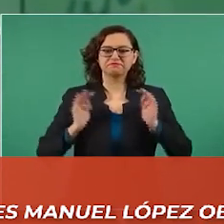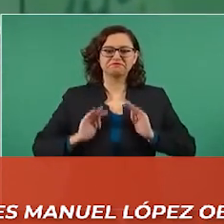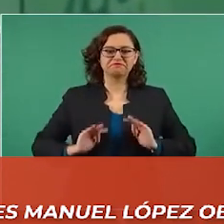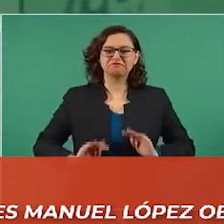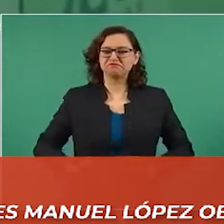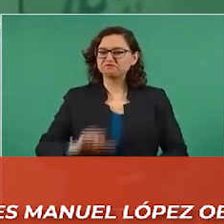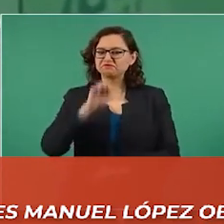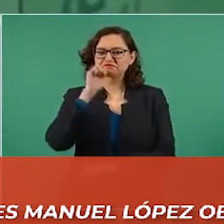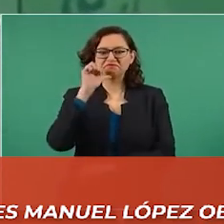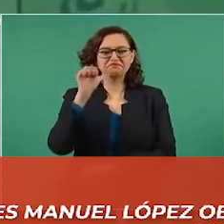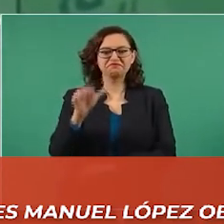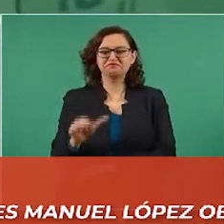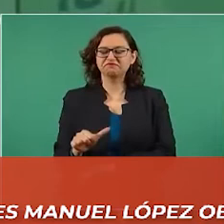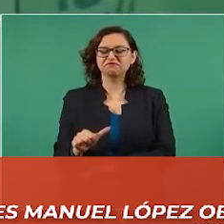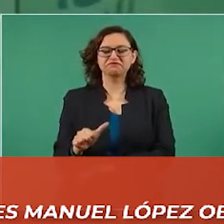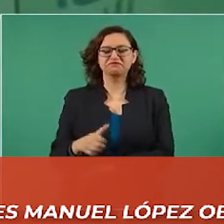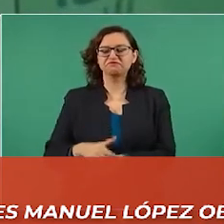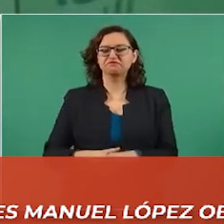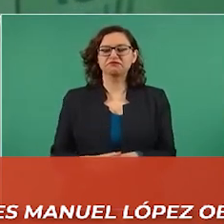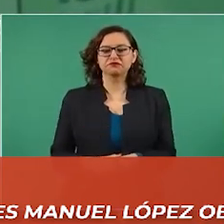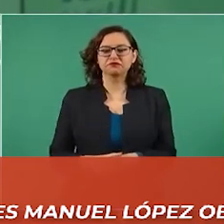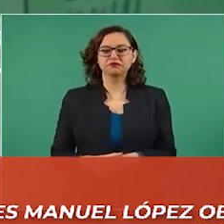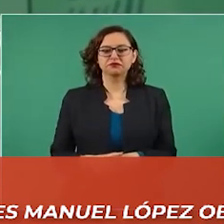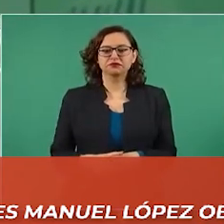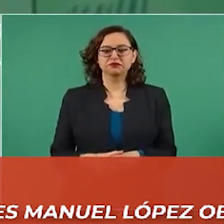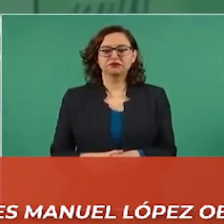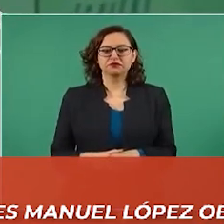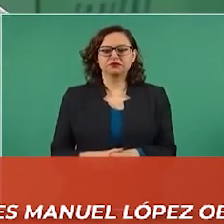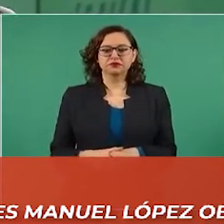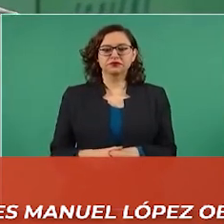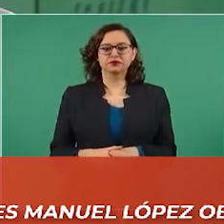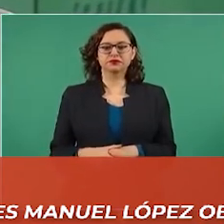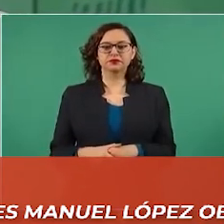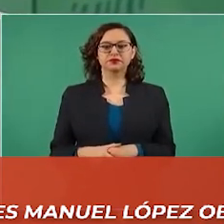incómodas, no